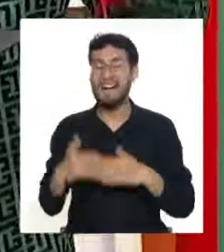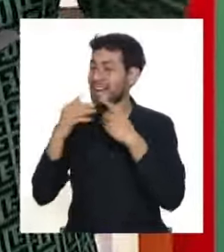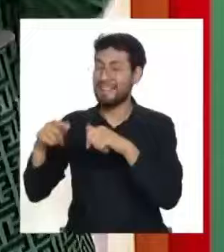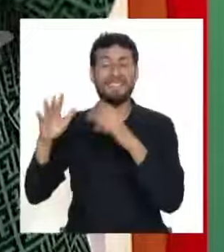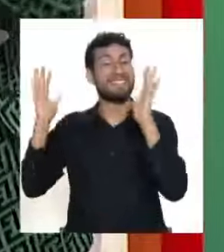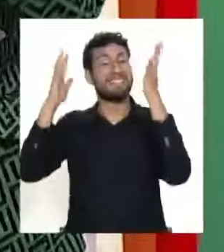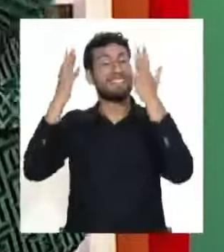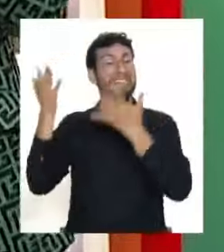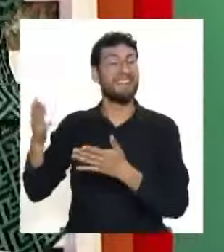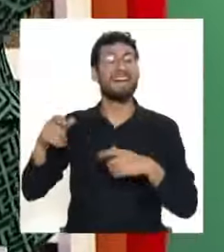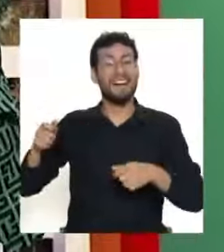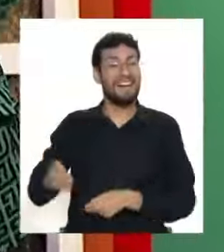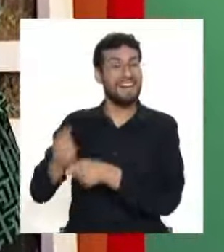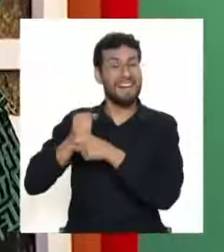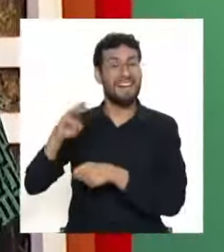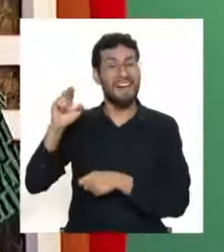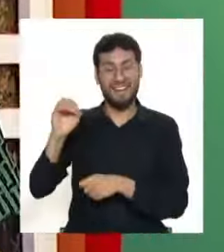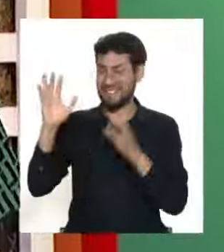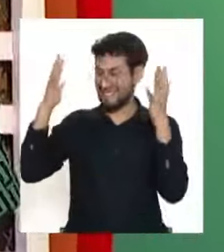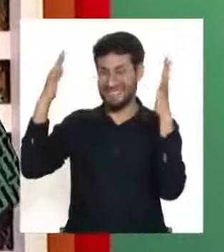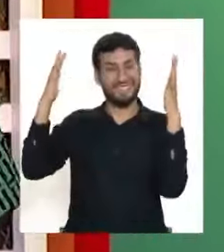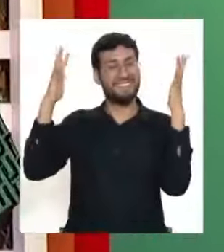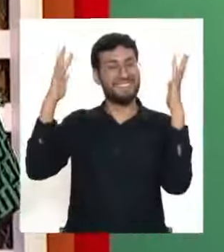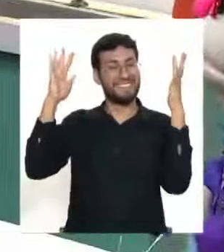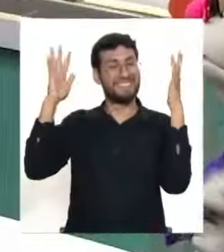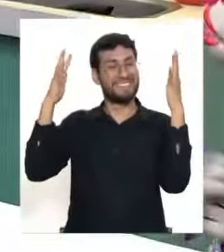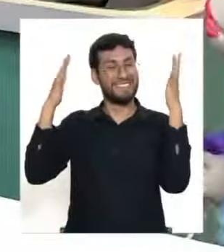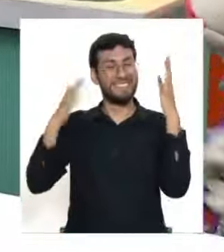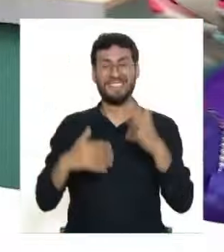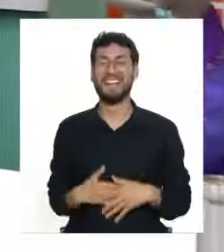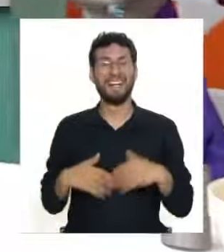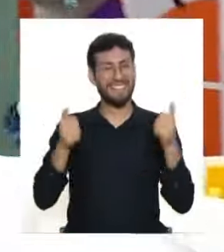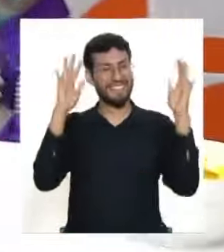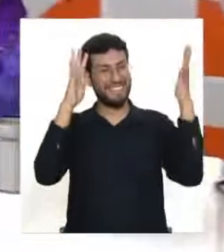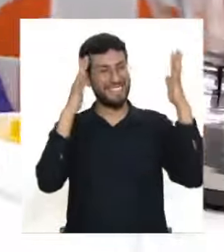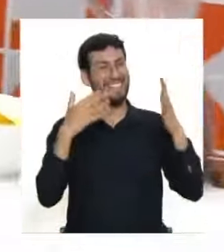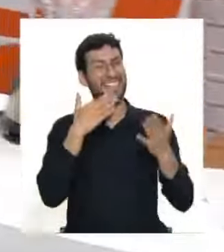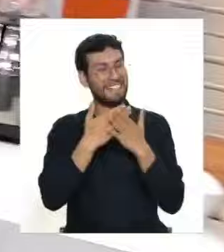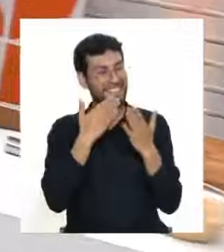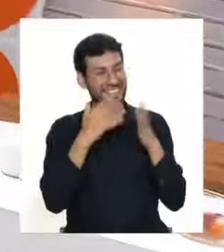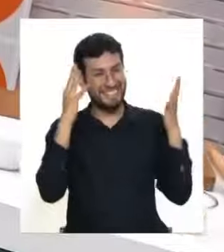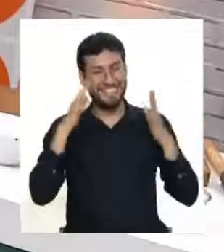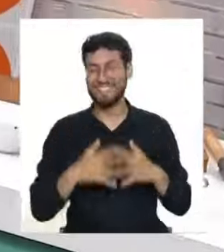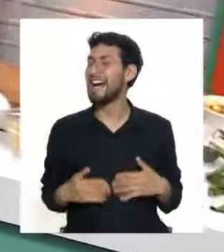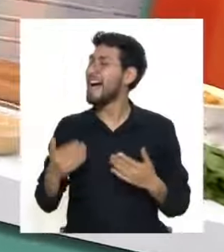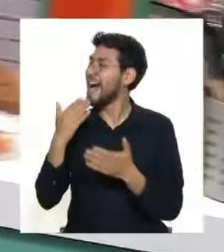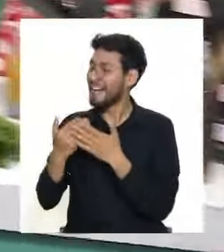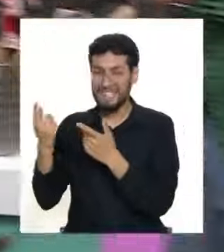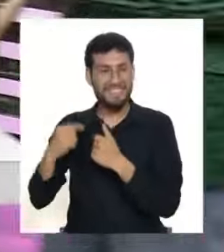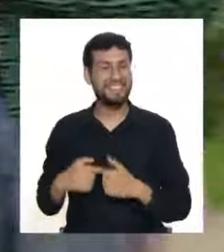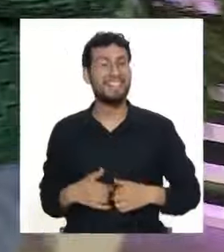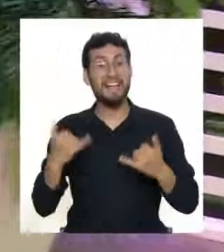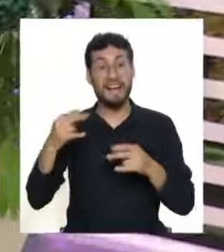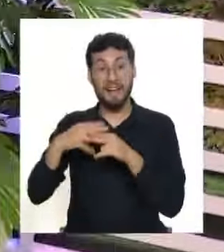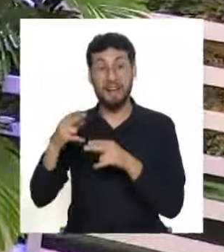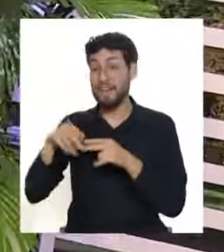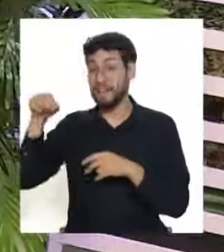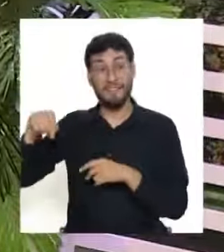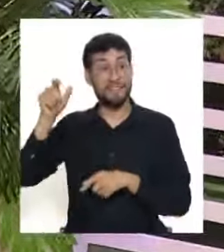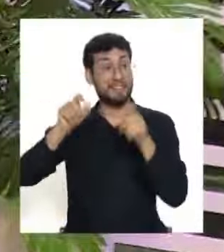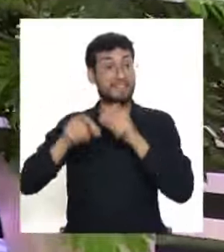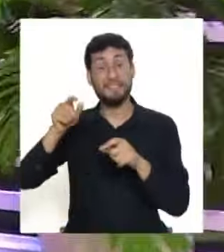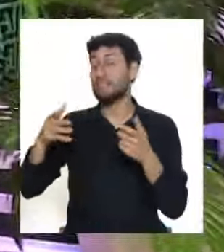nosotros. Un aplauso para el chef. Gracias. Listo, pequeñito. Nos vemos. Sí, muchas gracias por la invitación. Nos vemos pronto. Repítele a